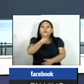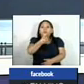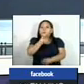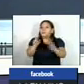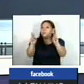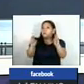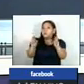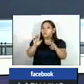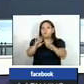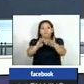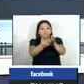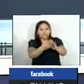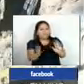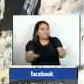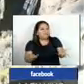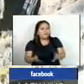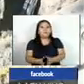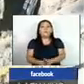hechos en tu comunidad.